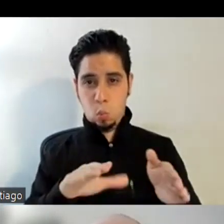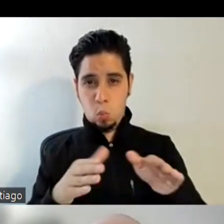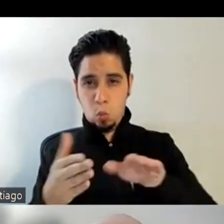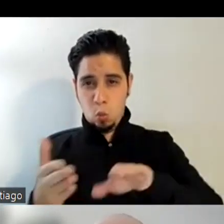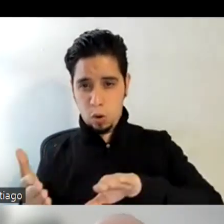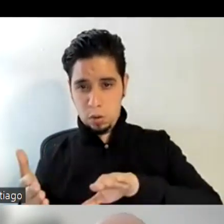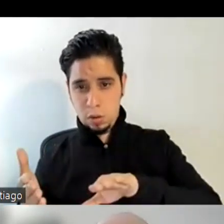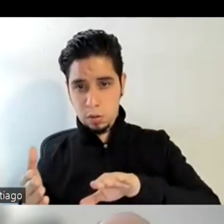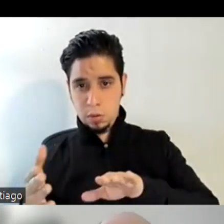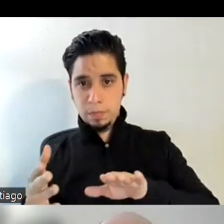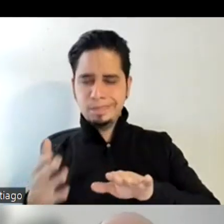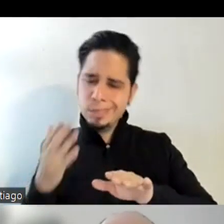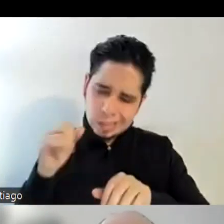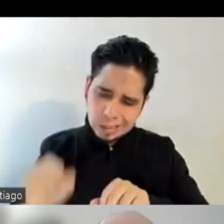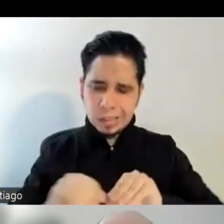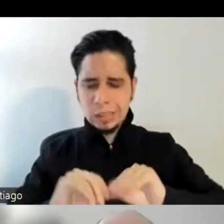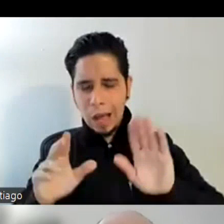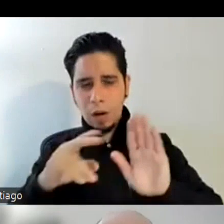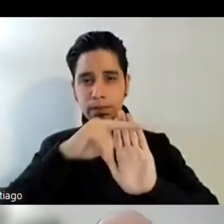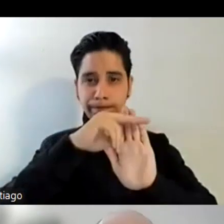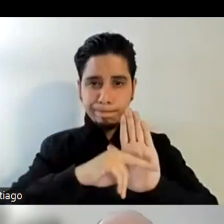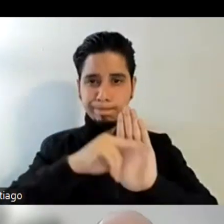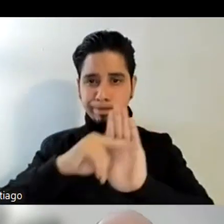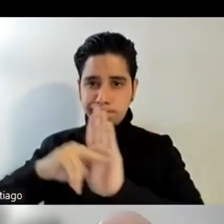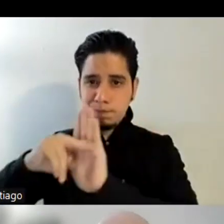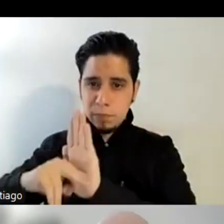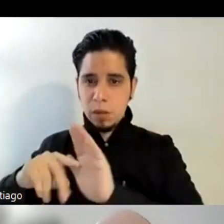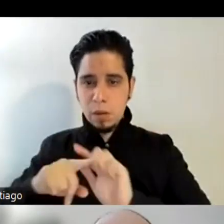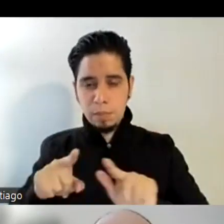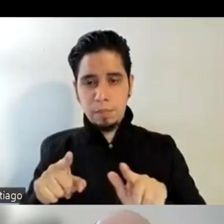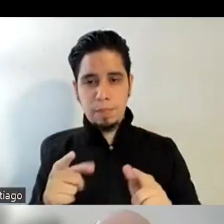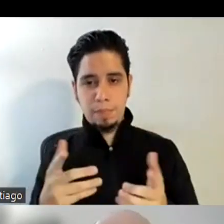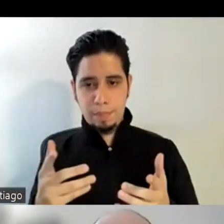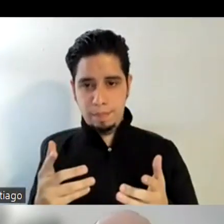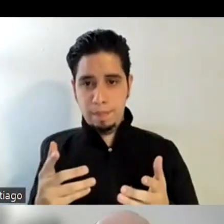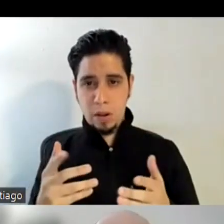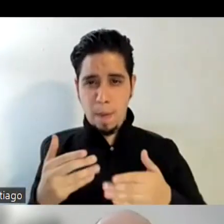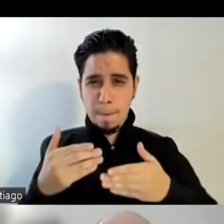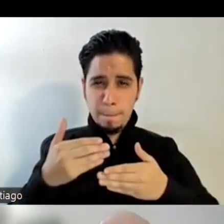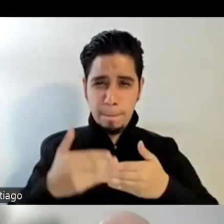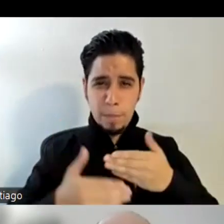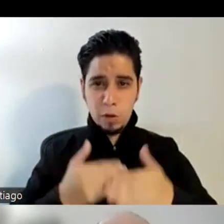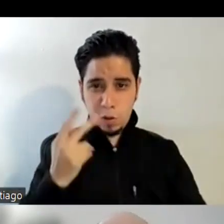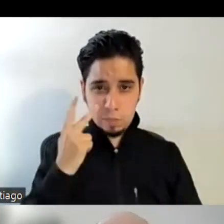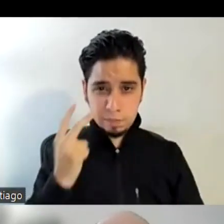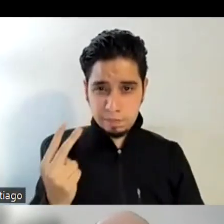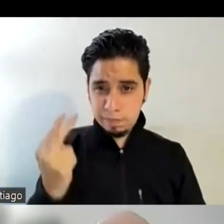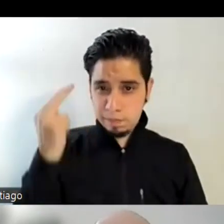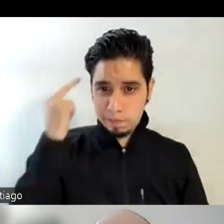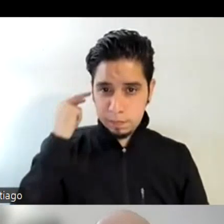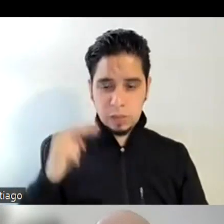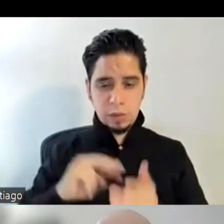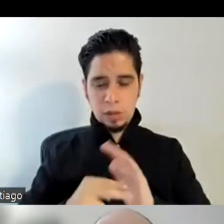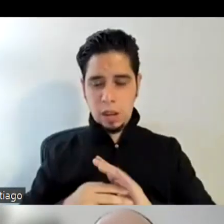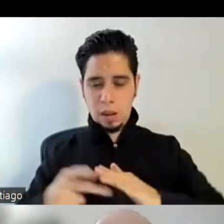se habían sepultado, pero no es un acto físico. Es el acto de recordación de que el país no les rindió